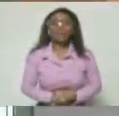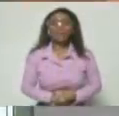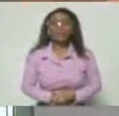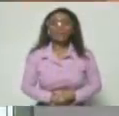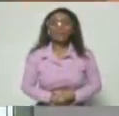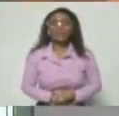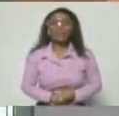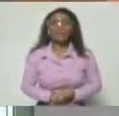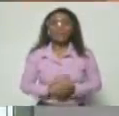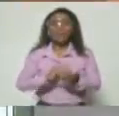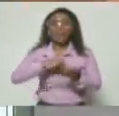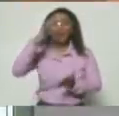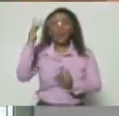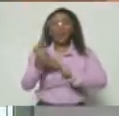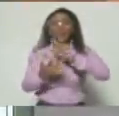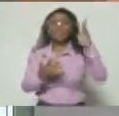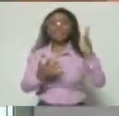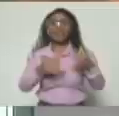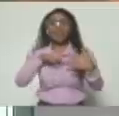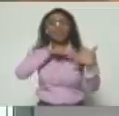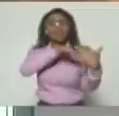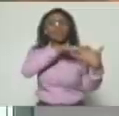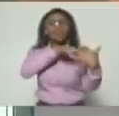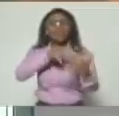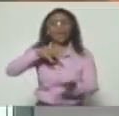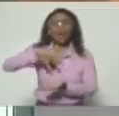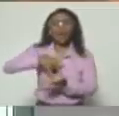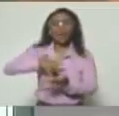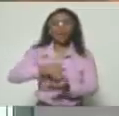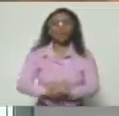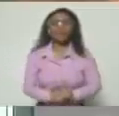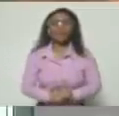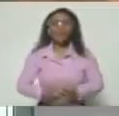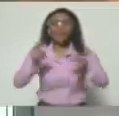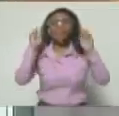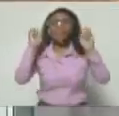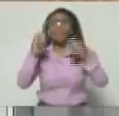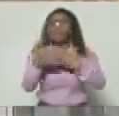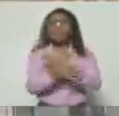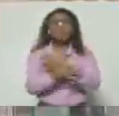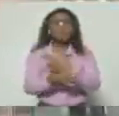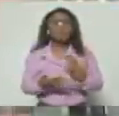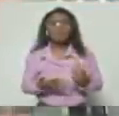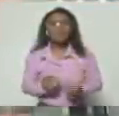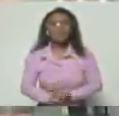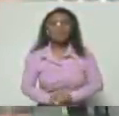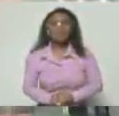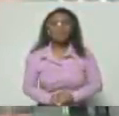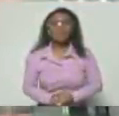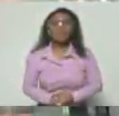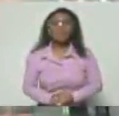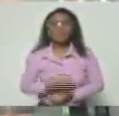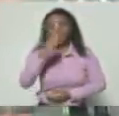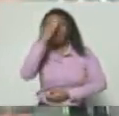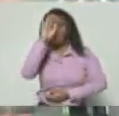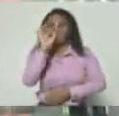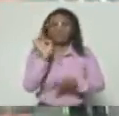de la gloriosa batalla de Carabobo, un hecho pues que sin duda